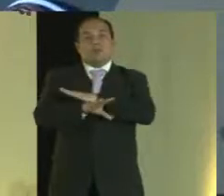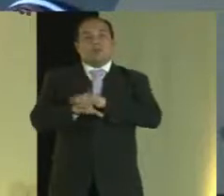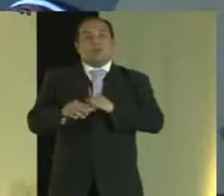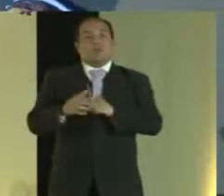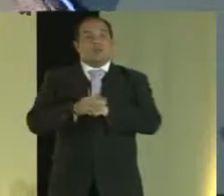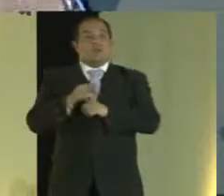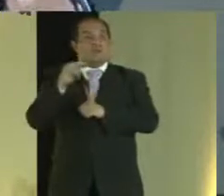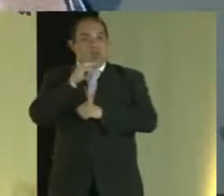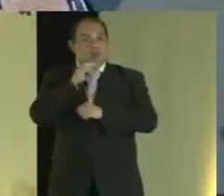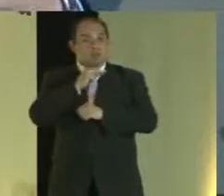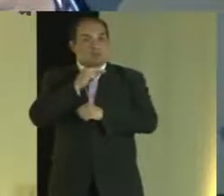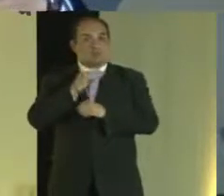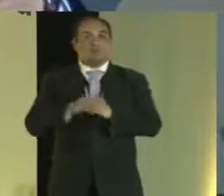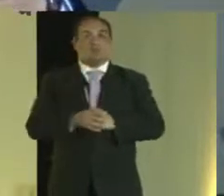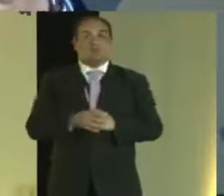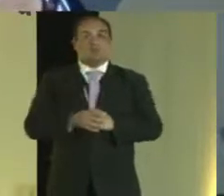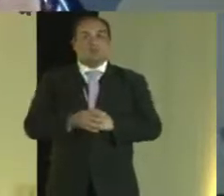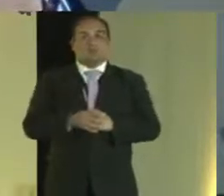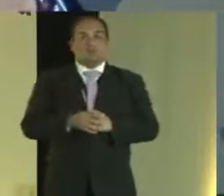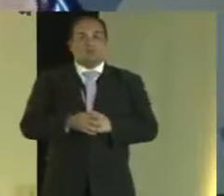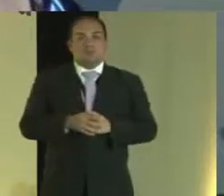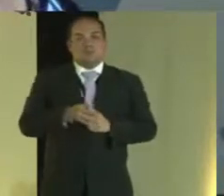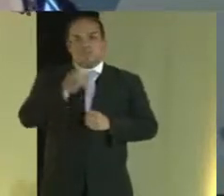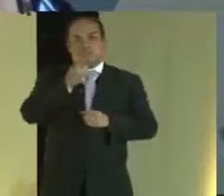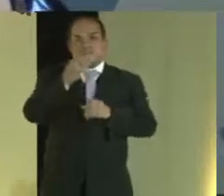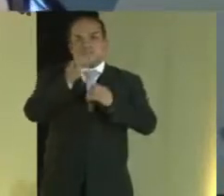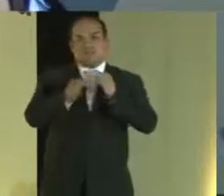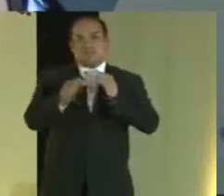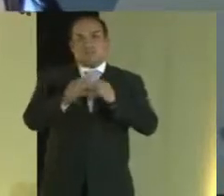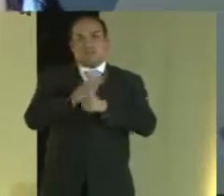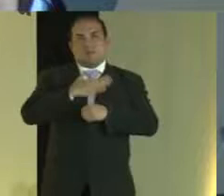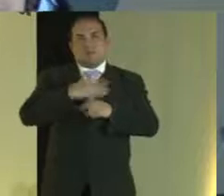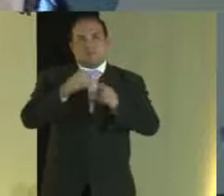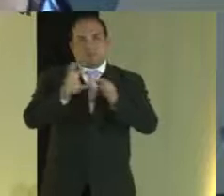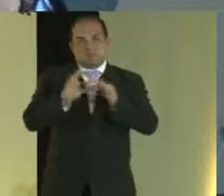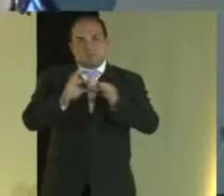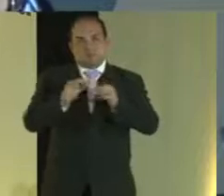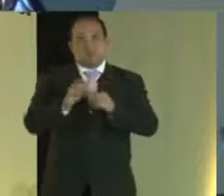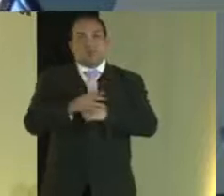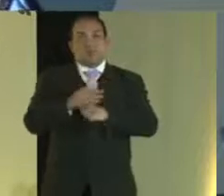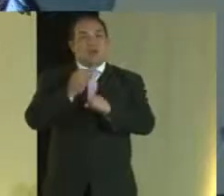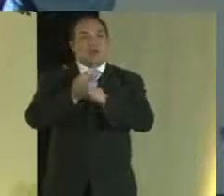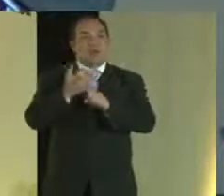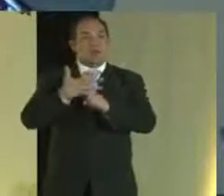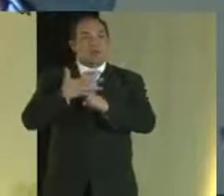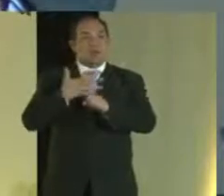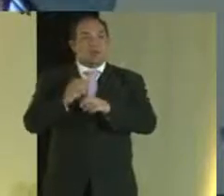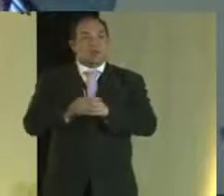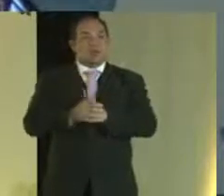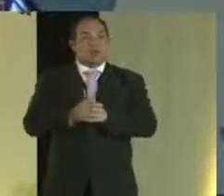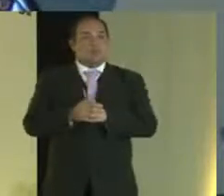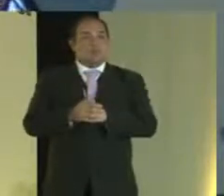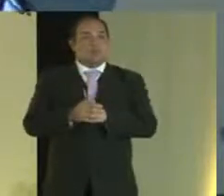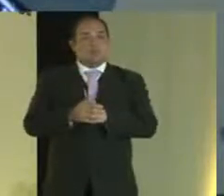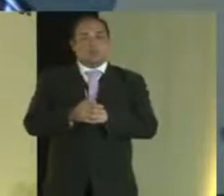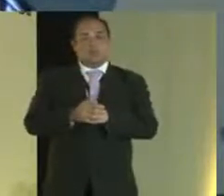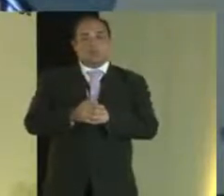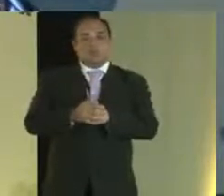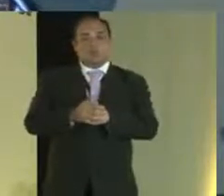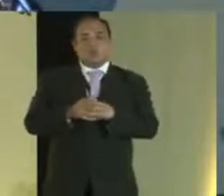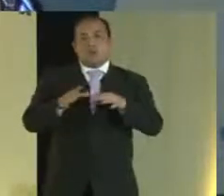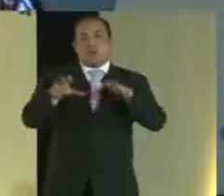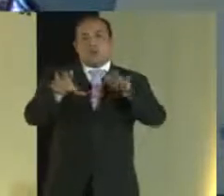el otro. Entonces, por eso decía al final de mi intervención que estamos en un momento de transición, de